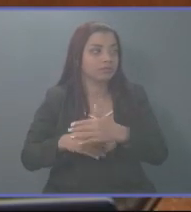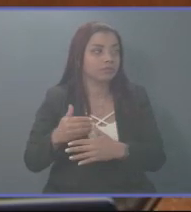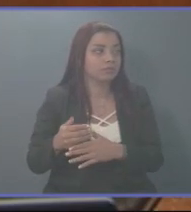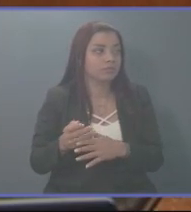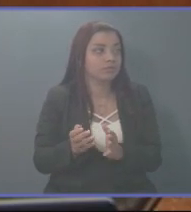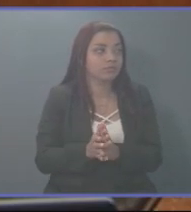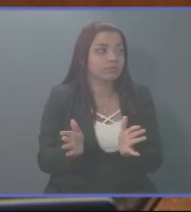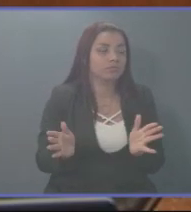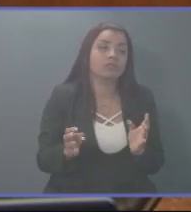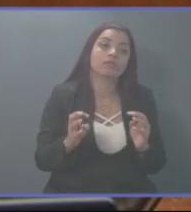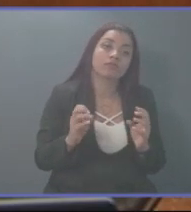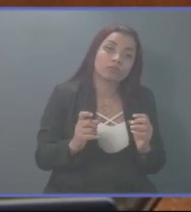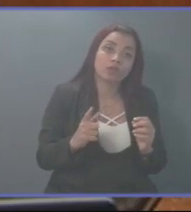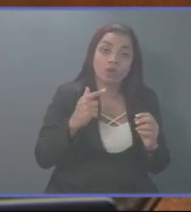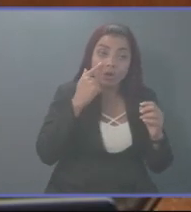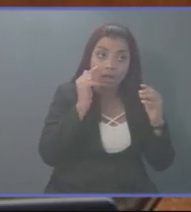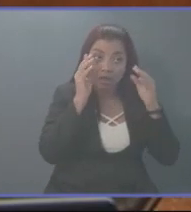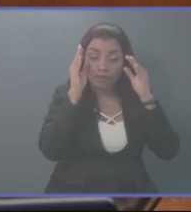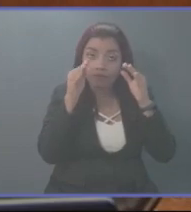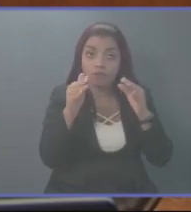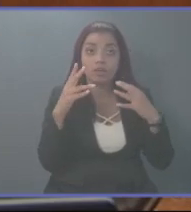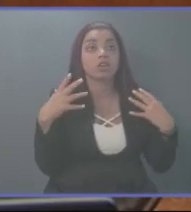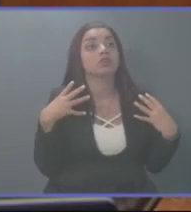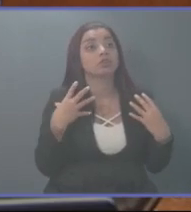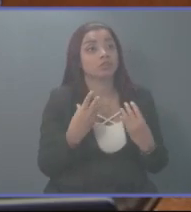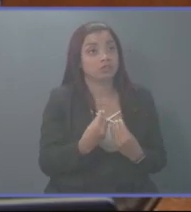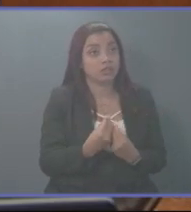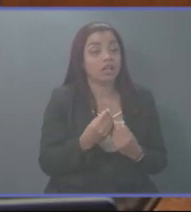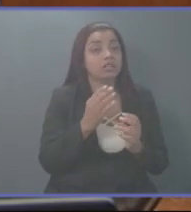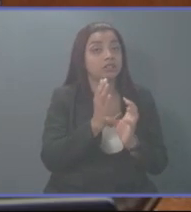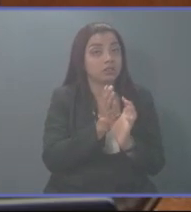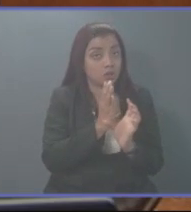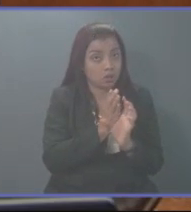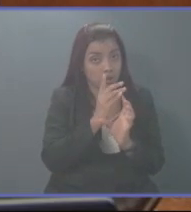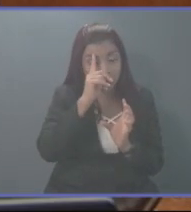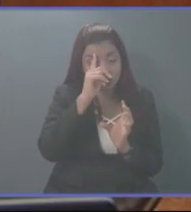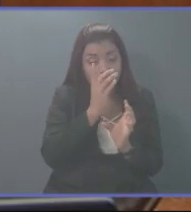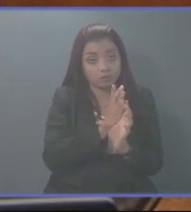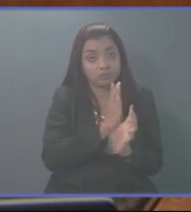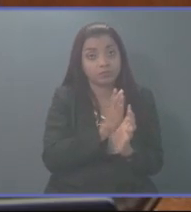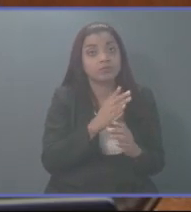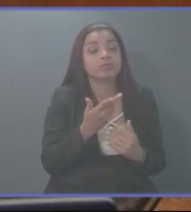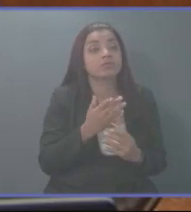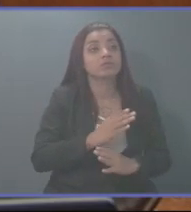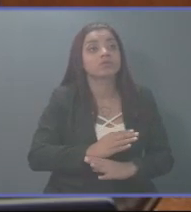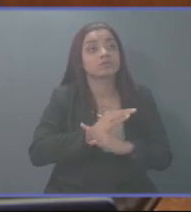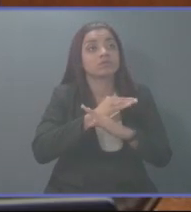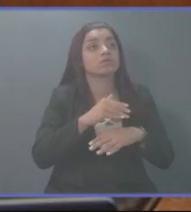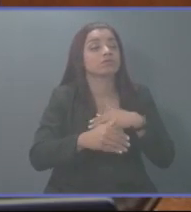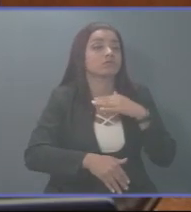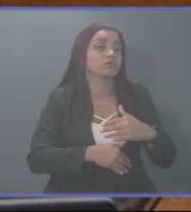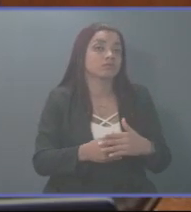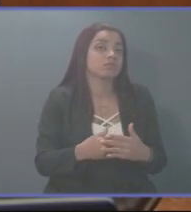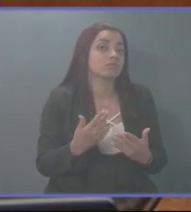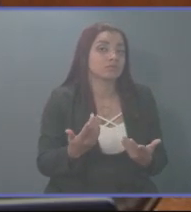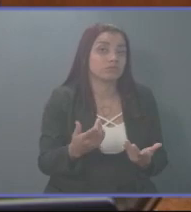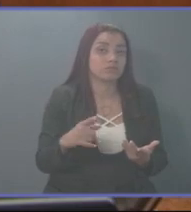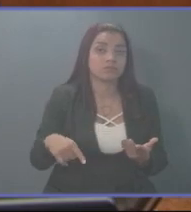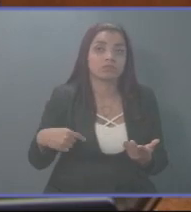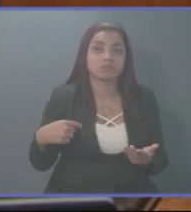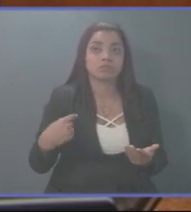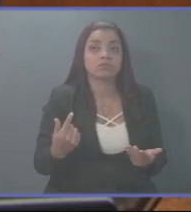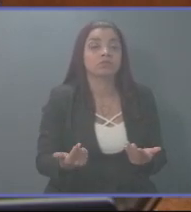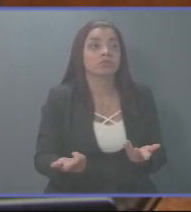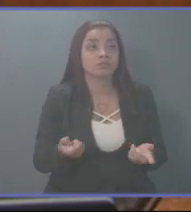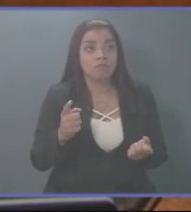integral con enfoque psicosocial que permita prevenir los efectos nocivos de la permanencia